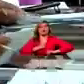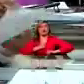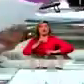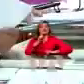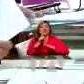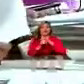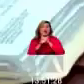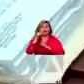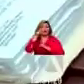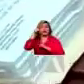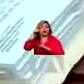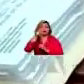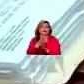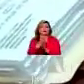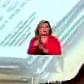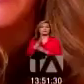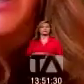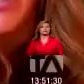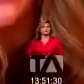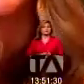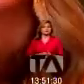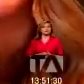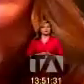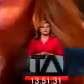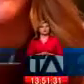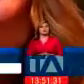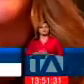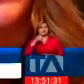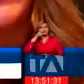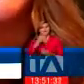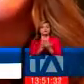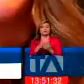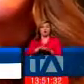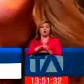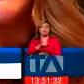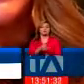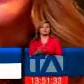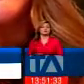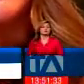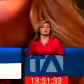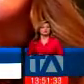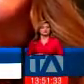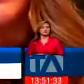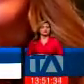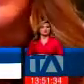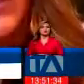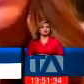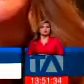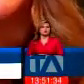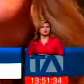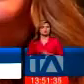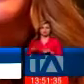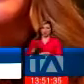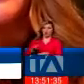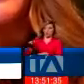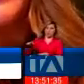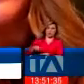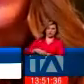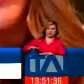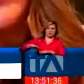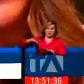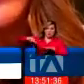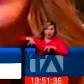un año por fiscales especializados. La fiscalía debe probar la culpabilidad de aquellas personas acusadas